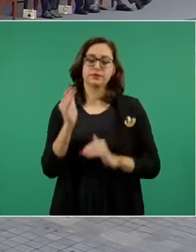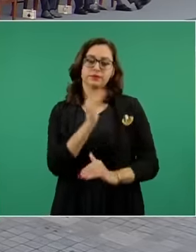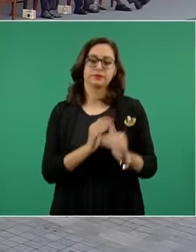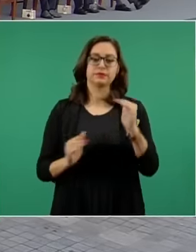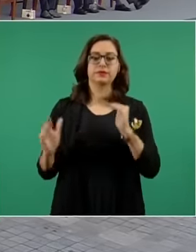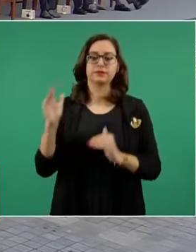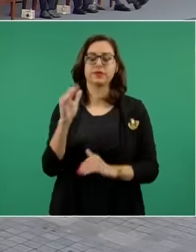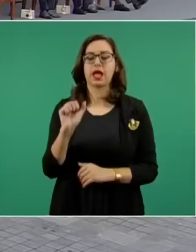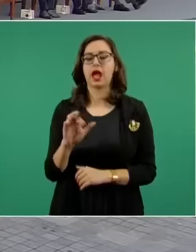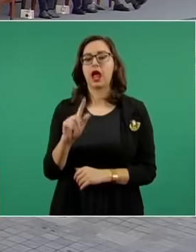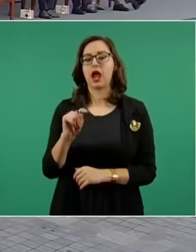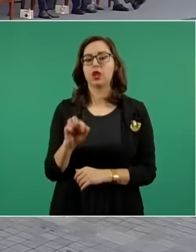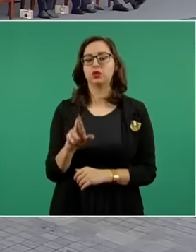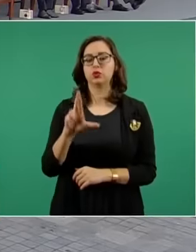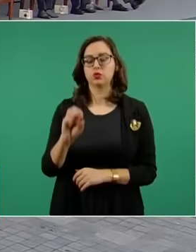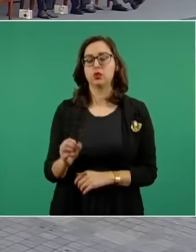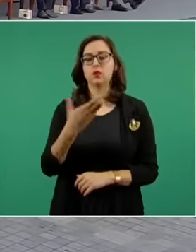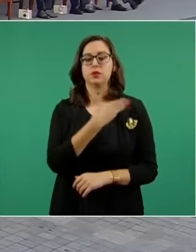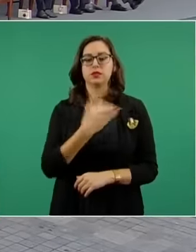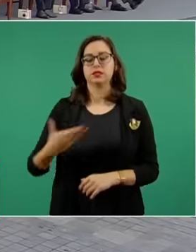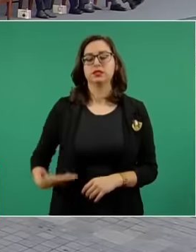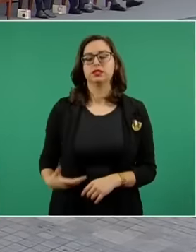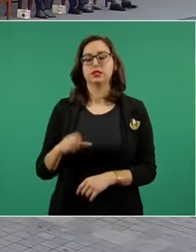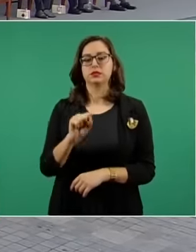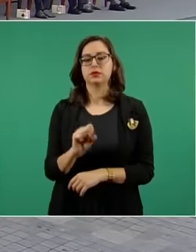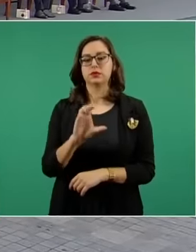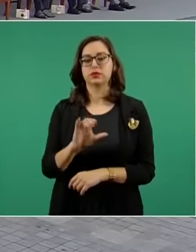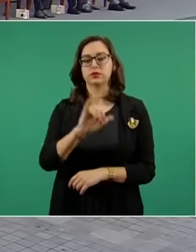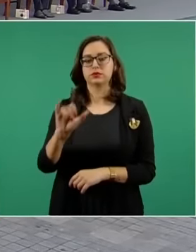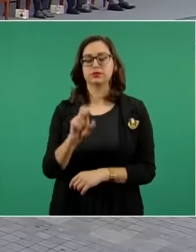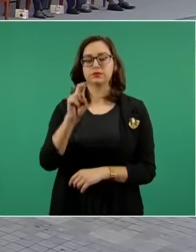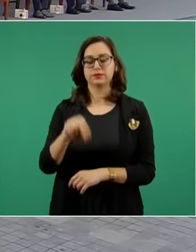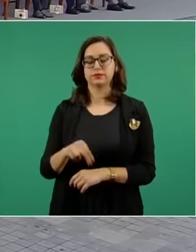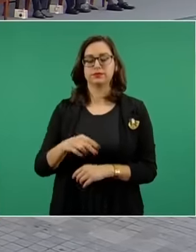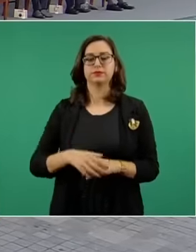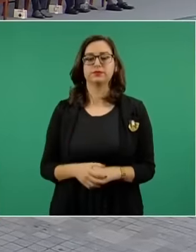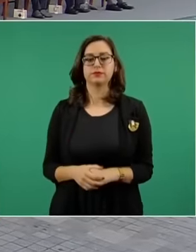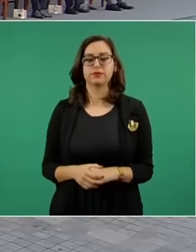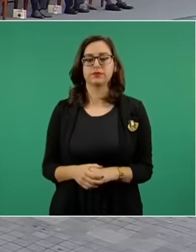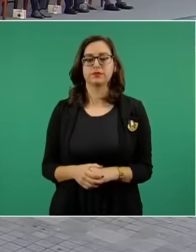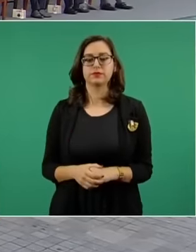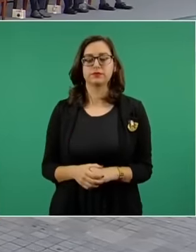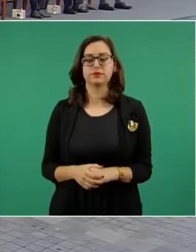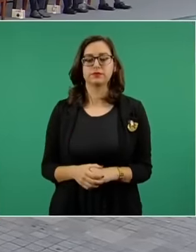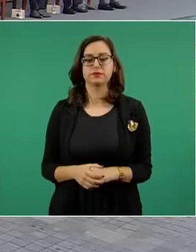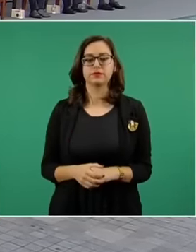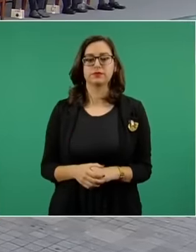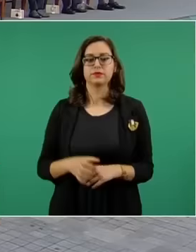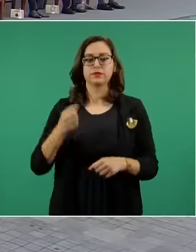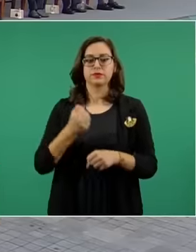la Rea, presidente de la Suprema Corte de Justicia de la Nación.